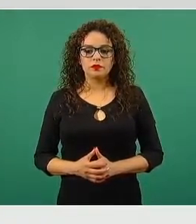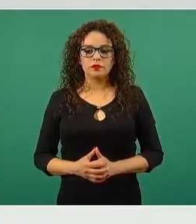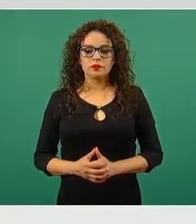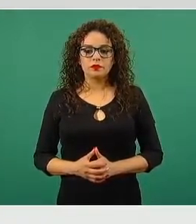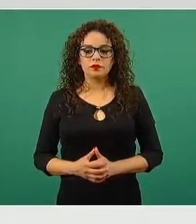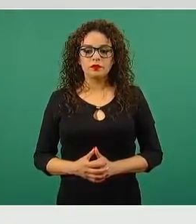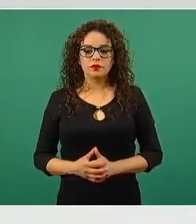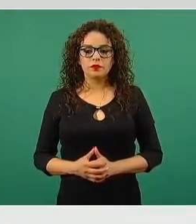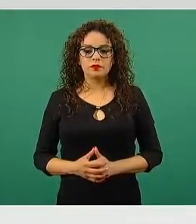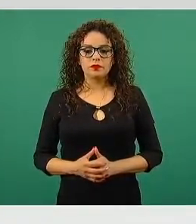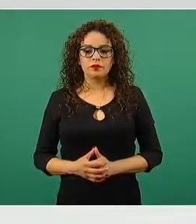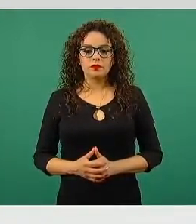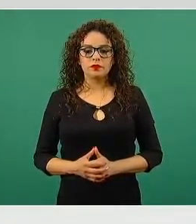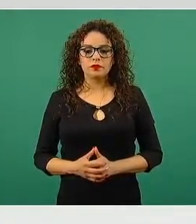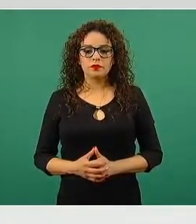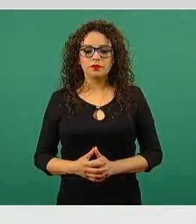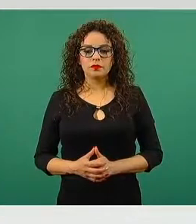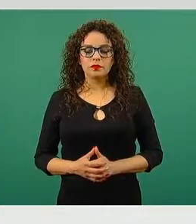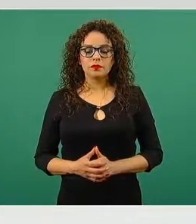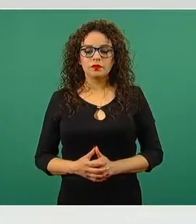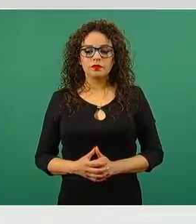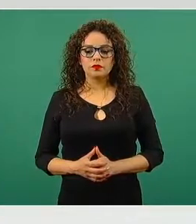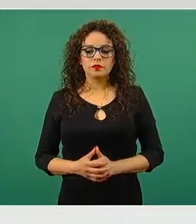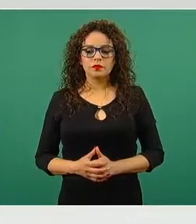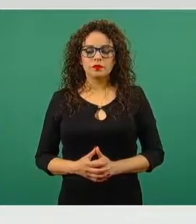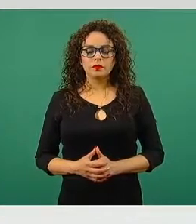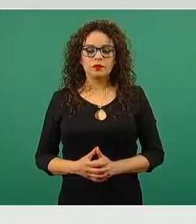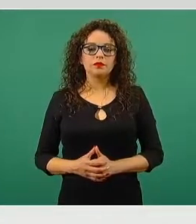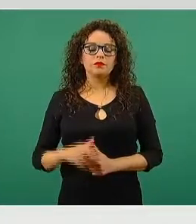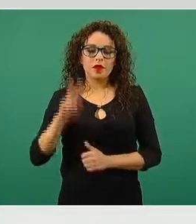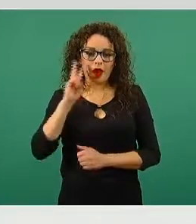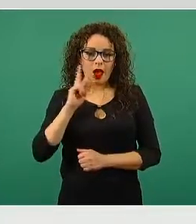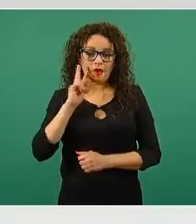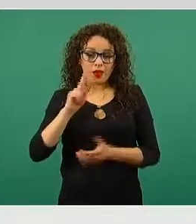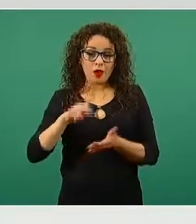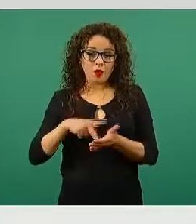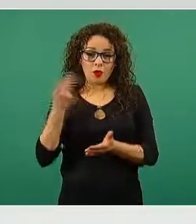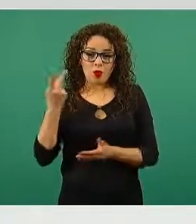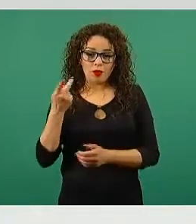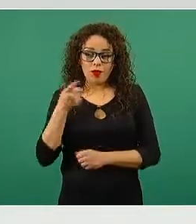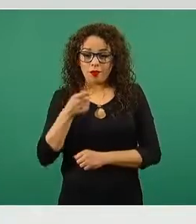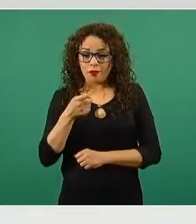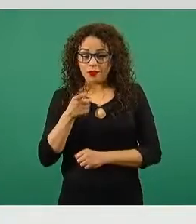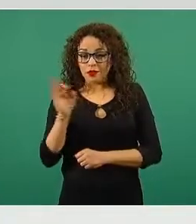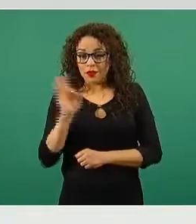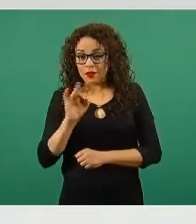Ahí no me escucha, ¿verdad, doctor? A ver, Héctor, inténtelo de nuevo, por favor, si no para